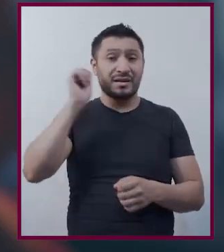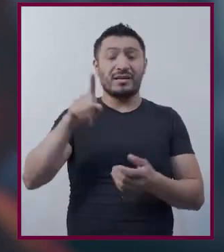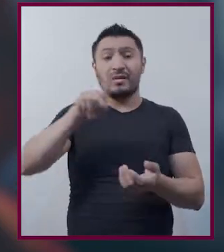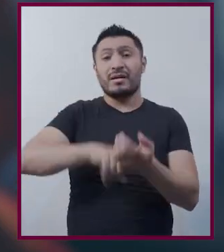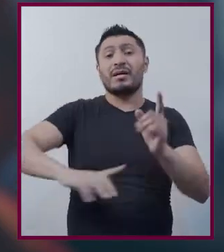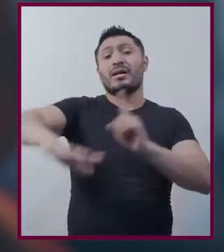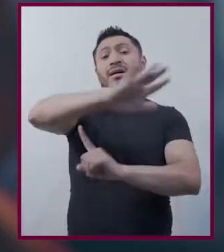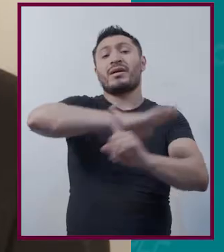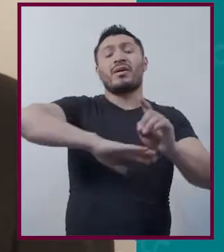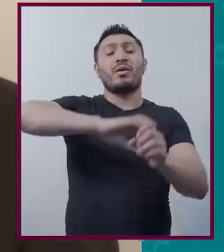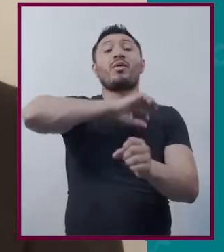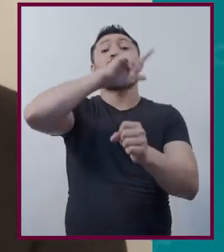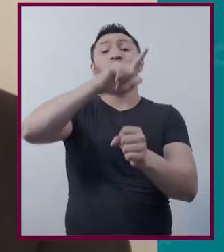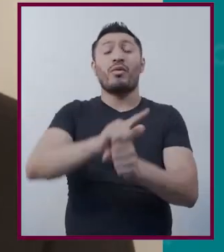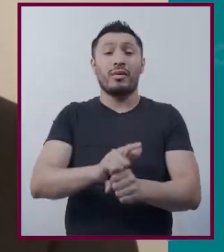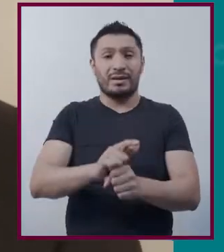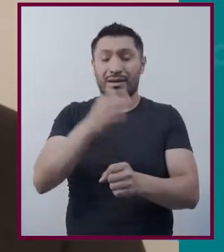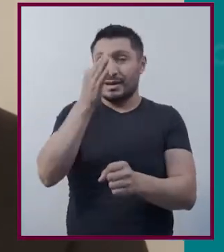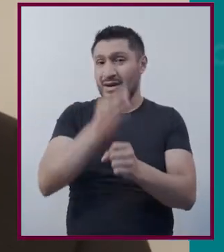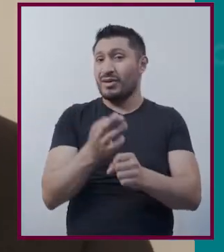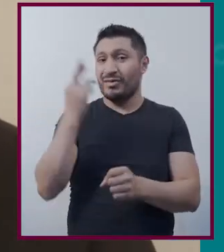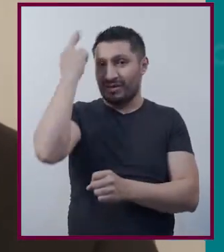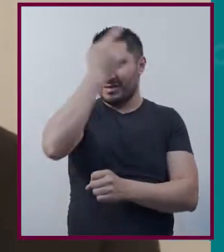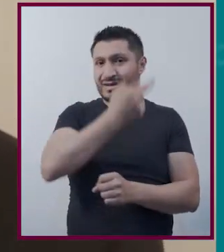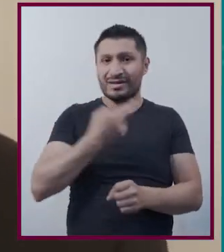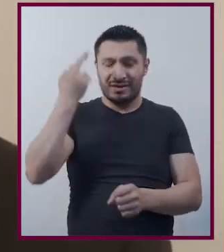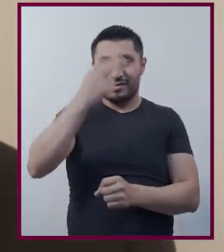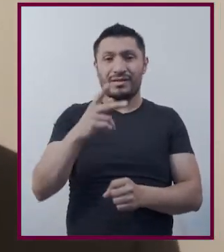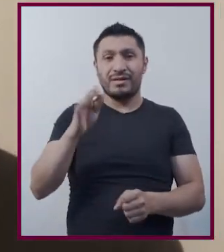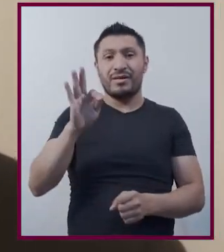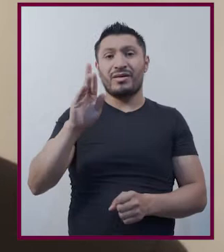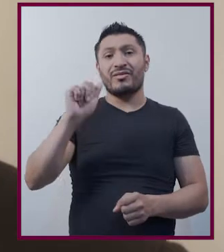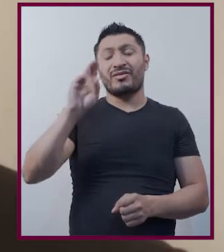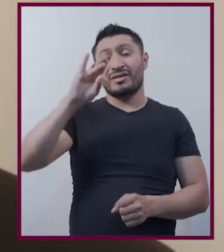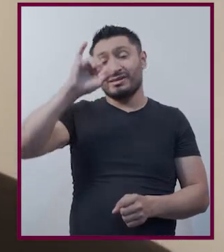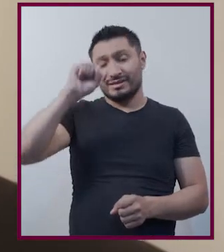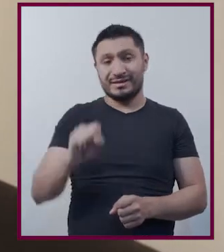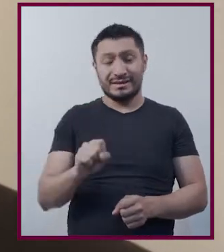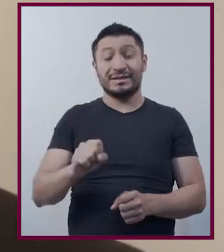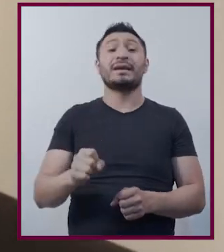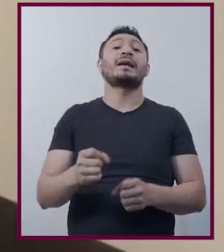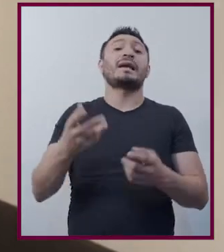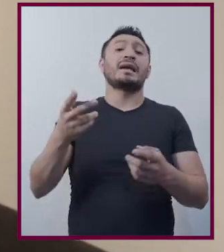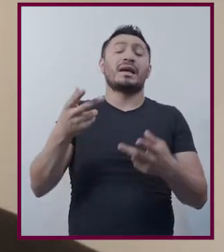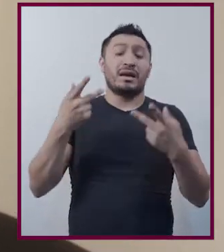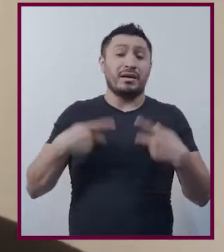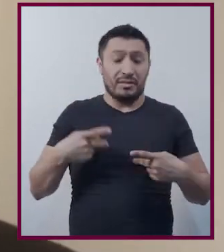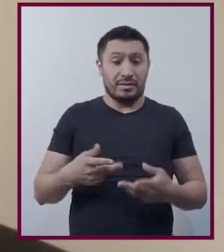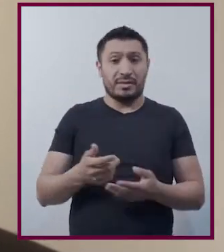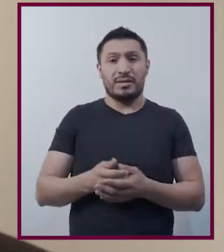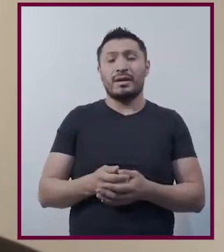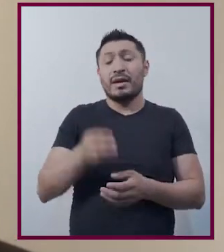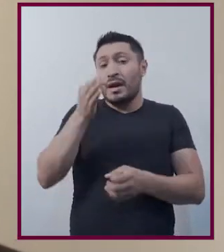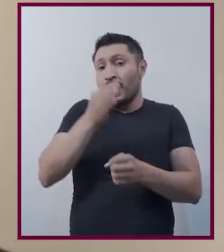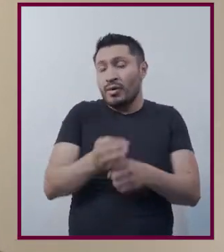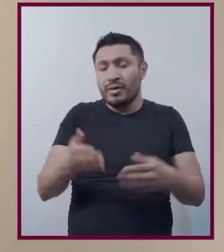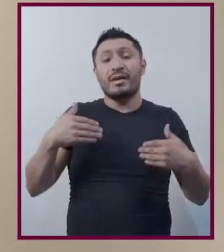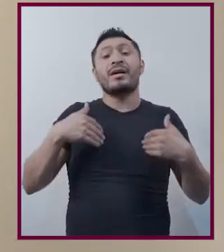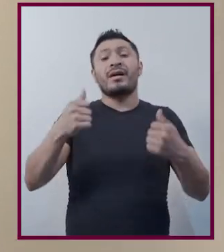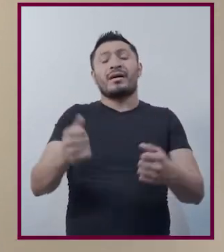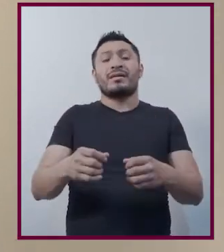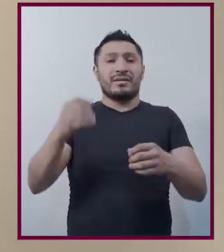contexto específico. Revisemos a continuación el de Francis Fukuyama, de forma que comprendamos mejor ciertos